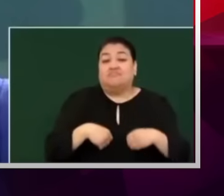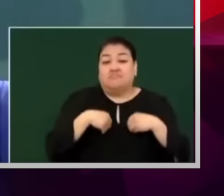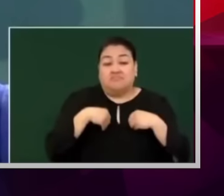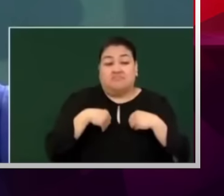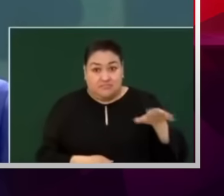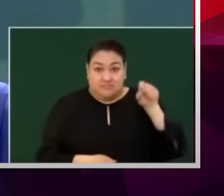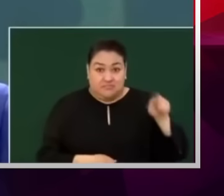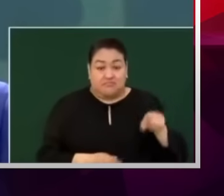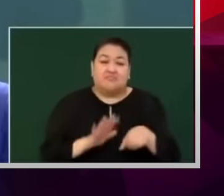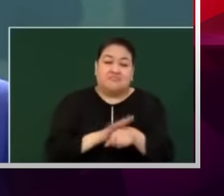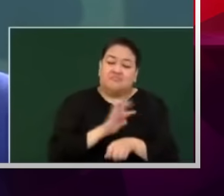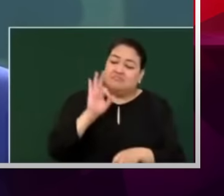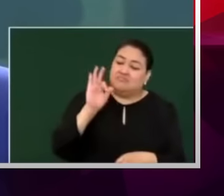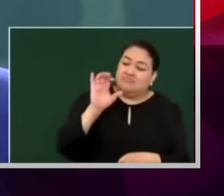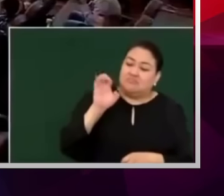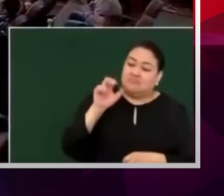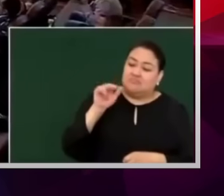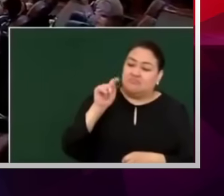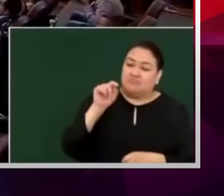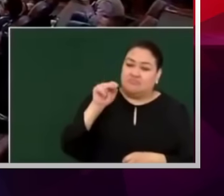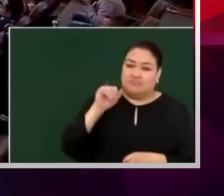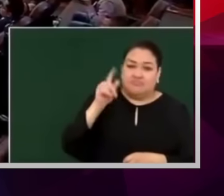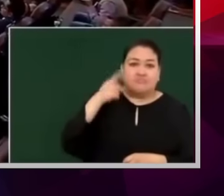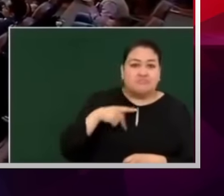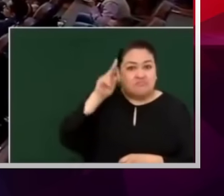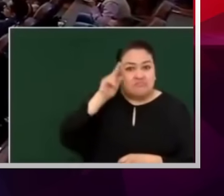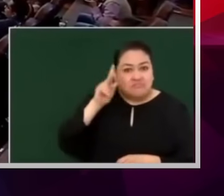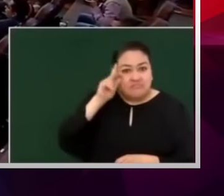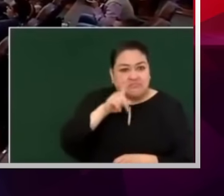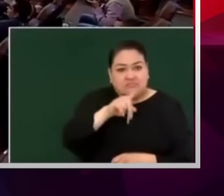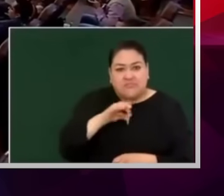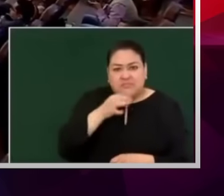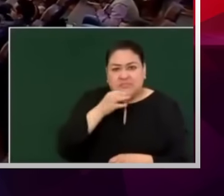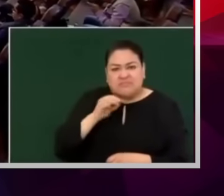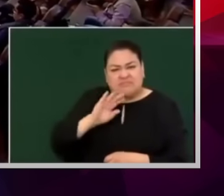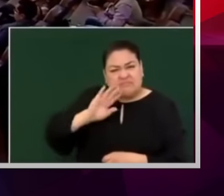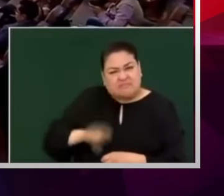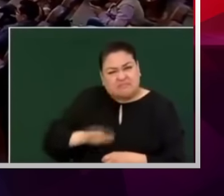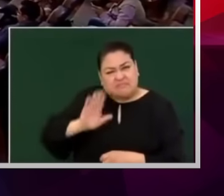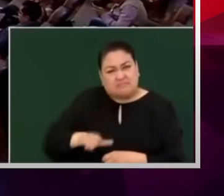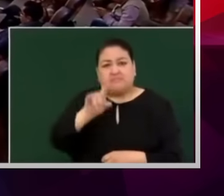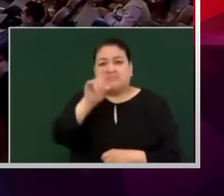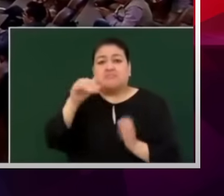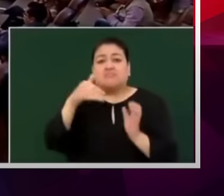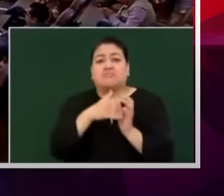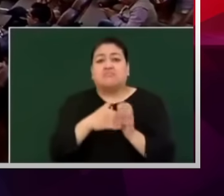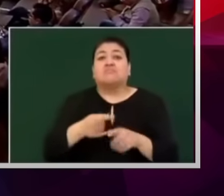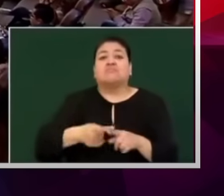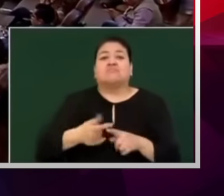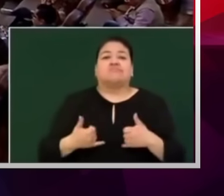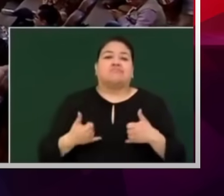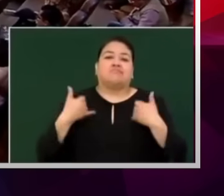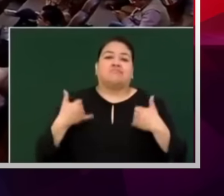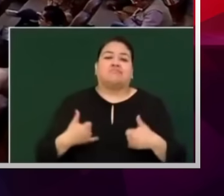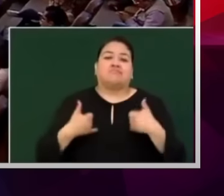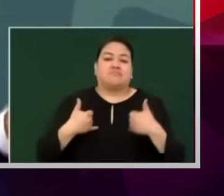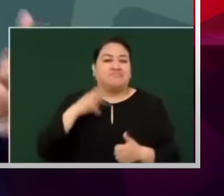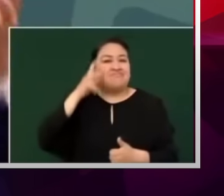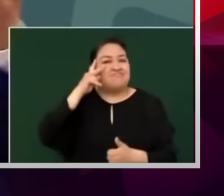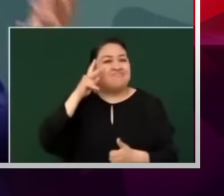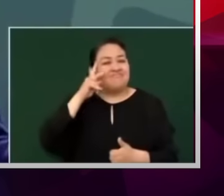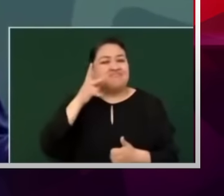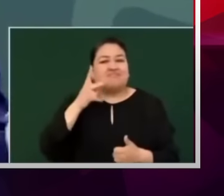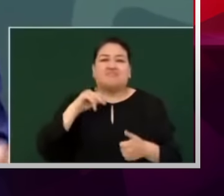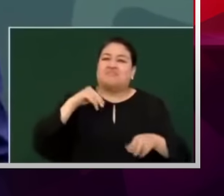muchas personas. Pierden la vida cada año 100,000 personas en Estados Unidos, y la mayoría jóvenes. Entonces, todos